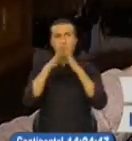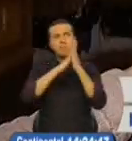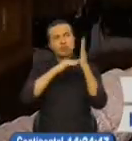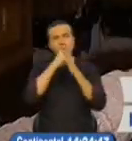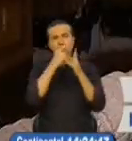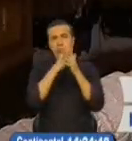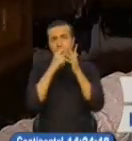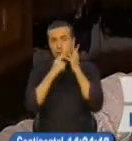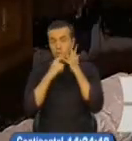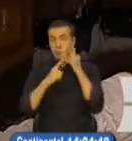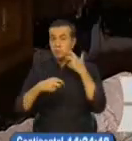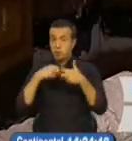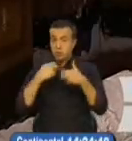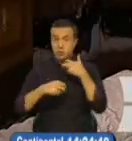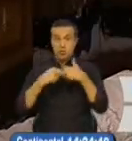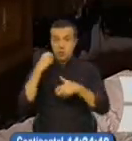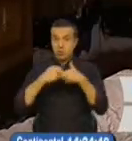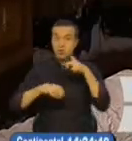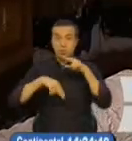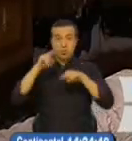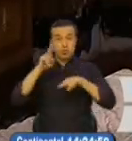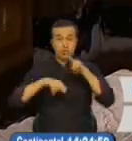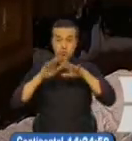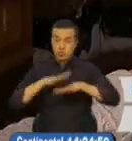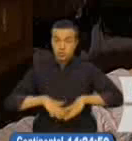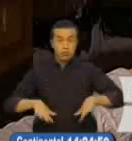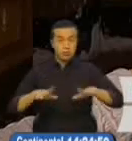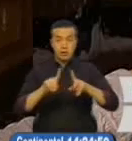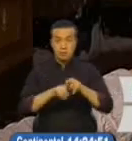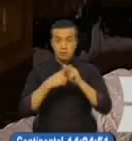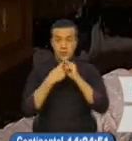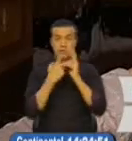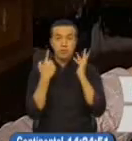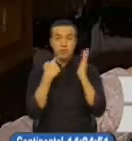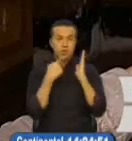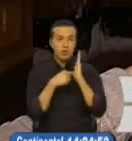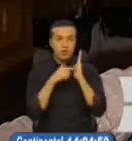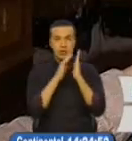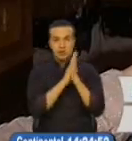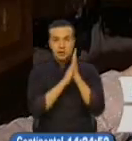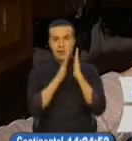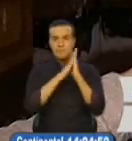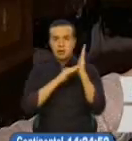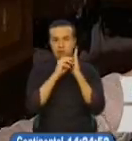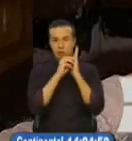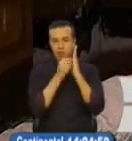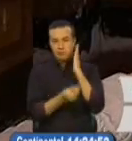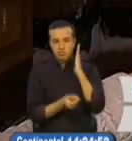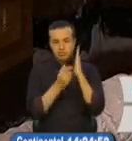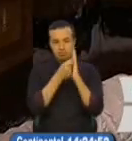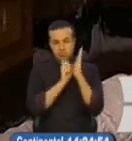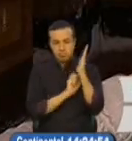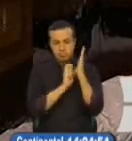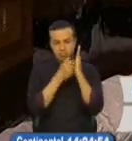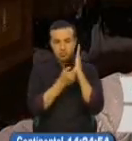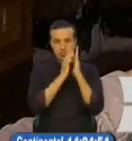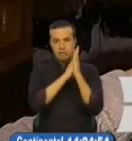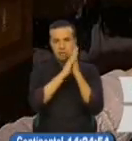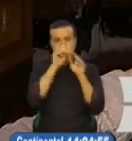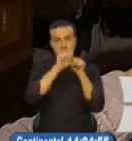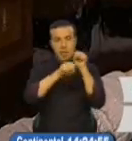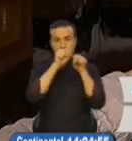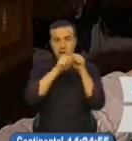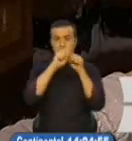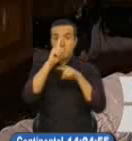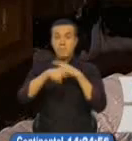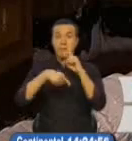muy difícil para las construcciones. Realmente comienzan con descascaramientos de pintura, los enlucidos se dañan y sobre todo